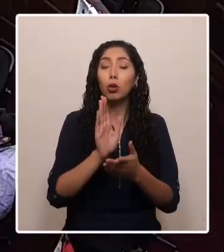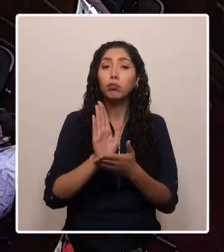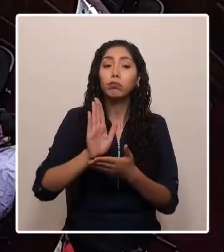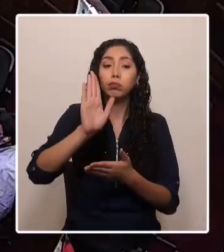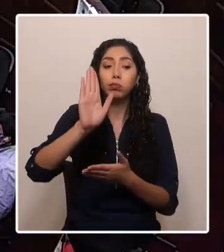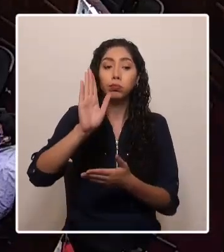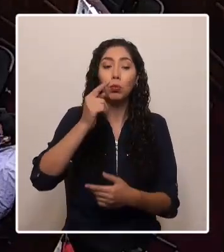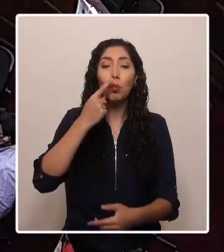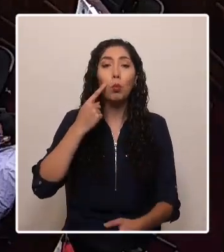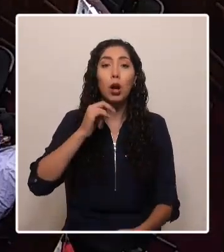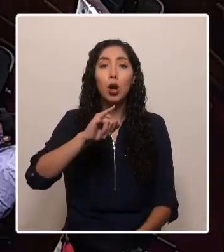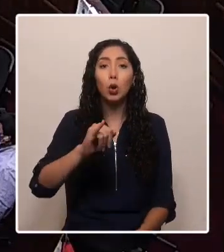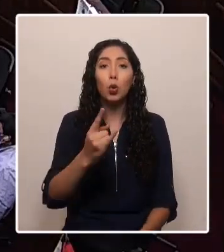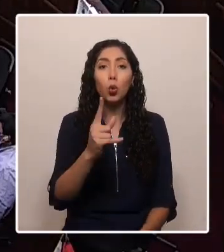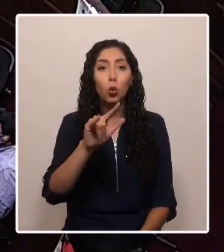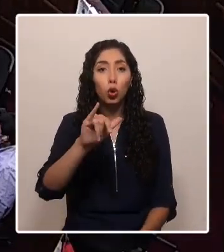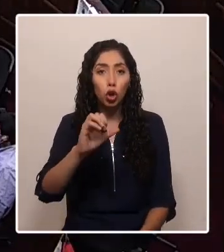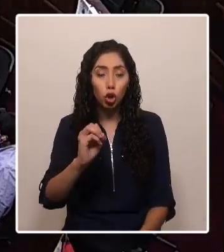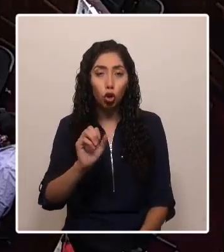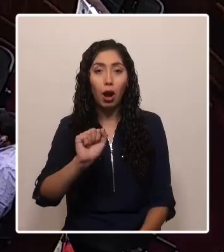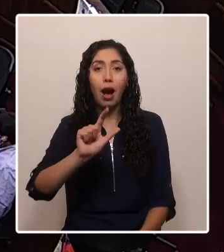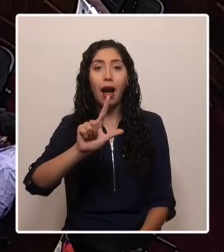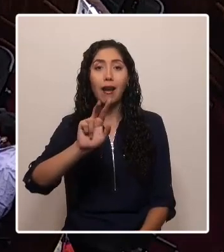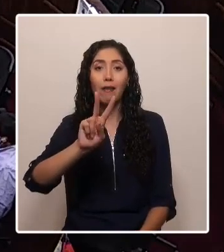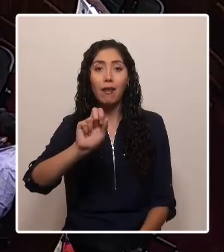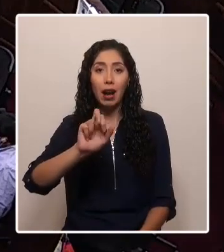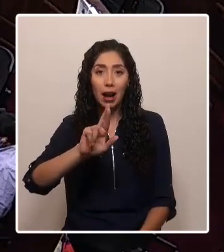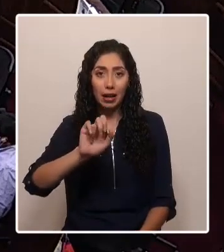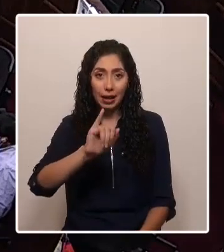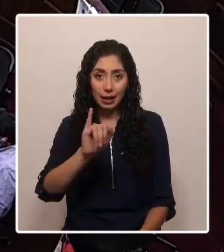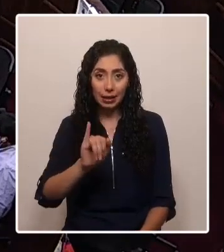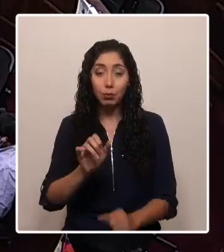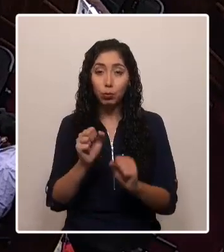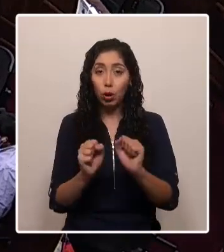señor Julio Álvarez. Tiene la palabra por 1 minuto.